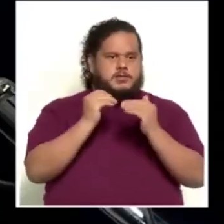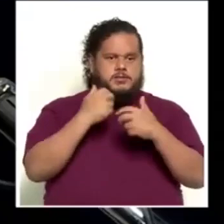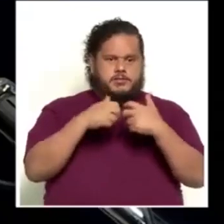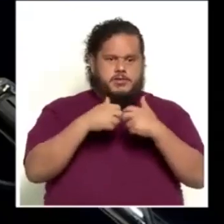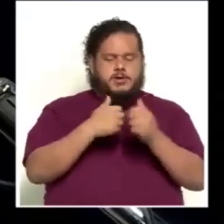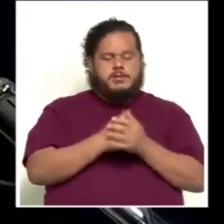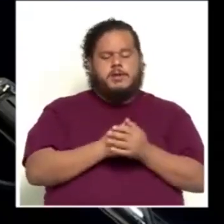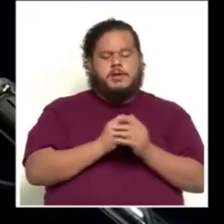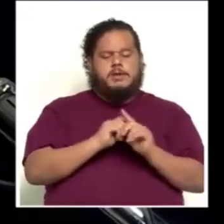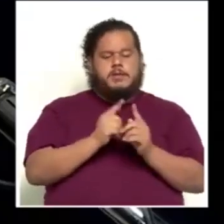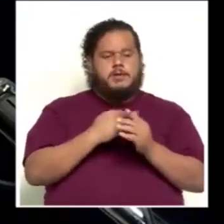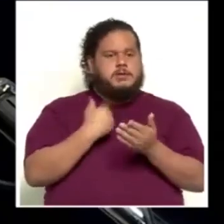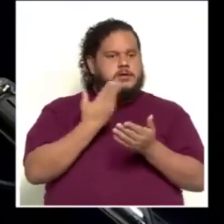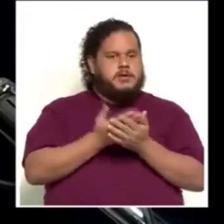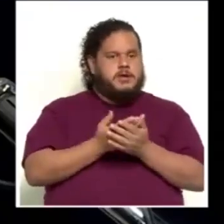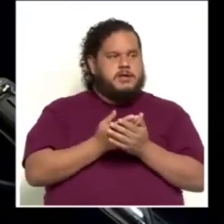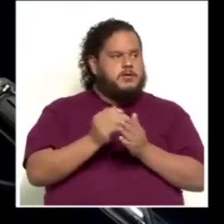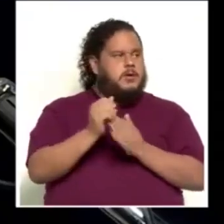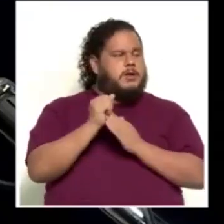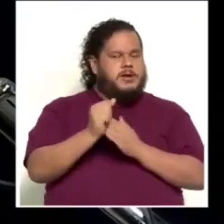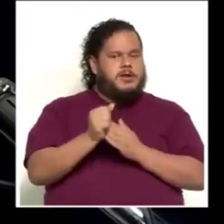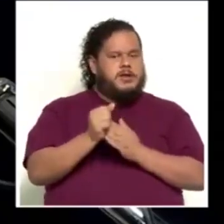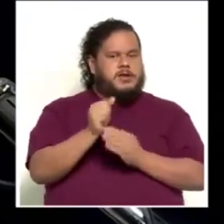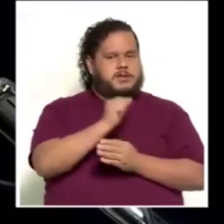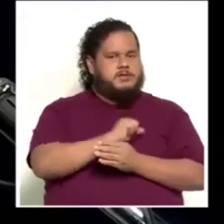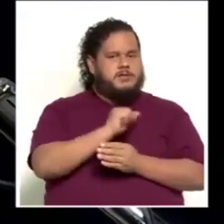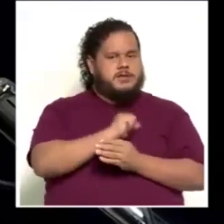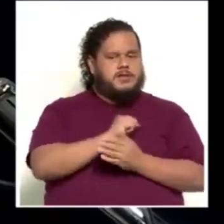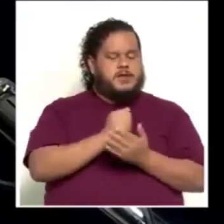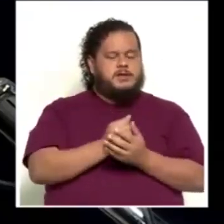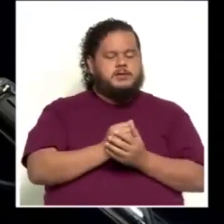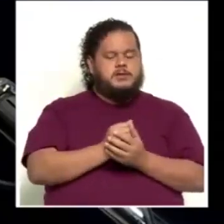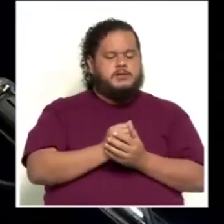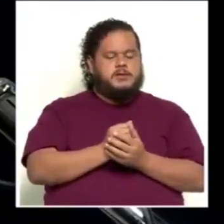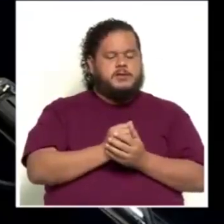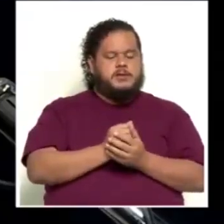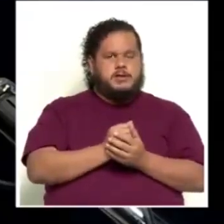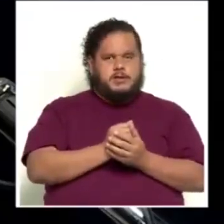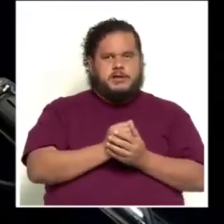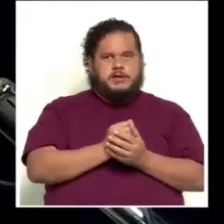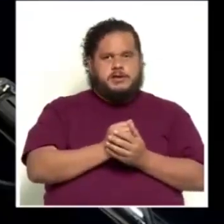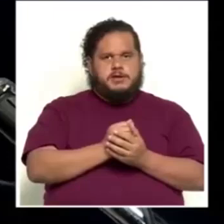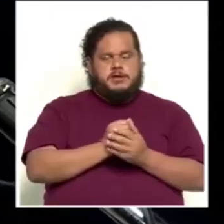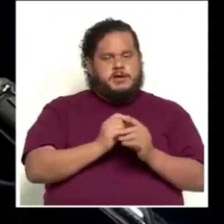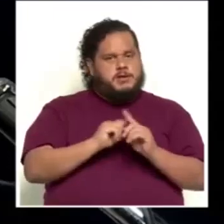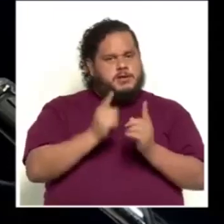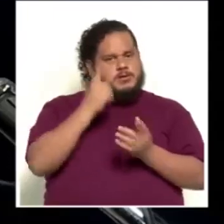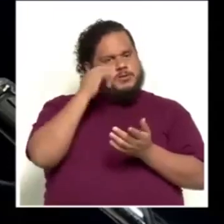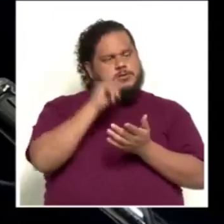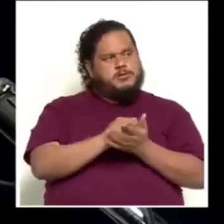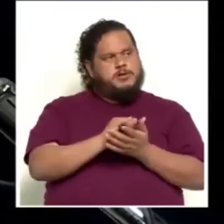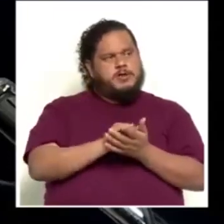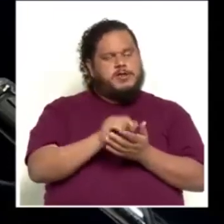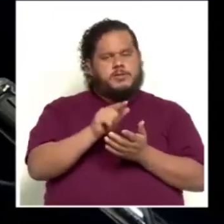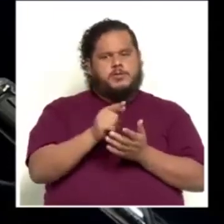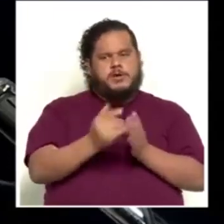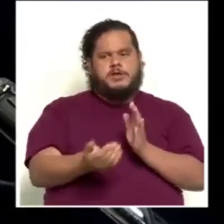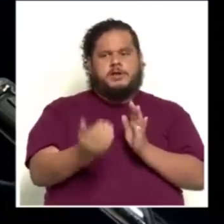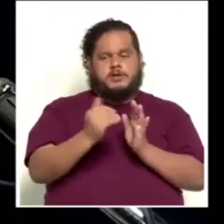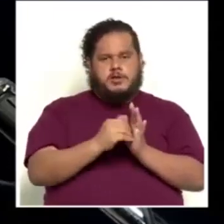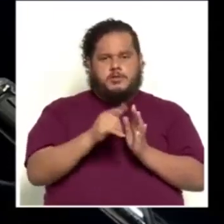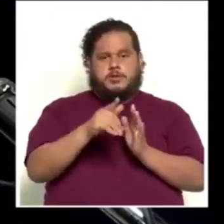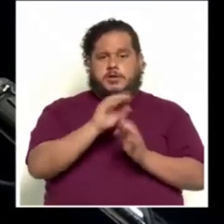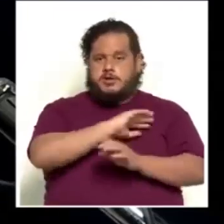están llegando líderes autoritarios y totalitarios mediante elecciones democráticas, cierro el paréntesis, pero por eso, por esa reivindicación y por